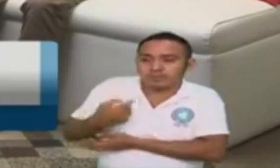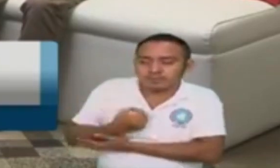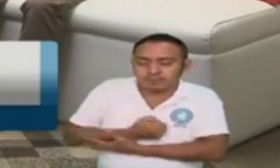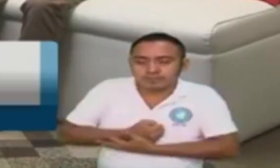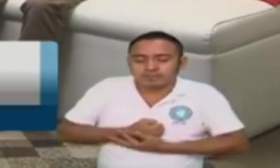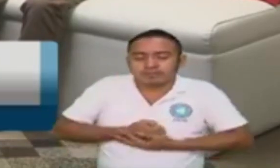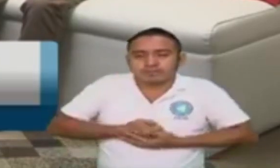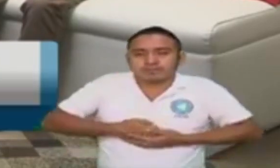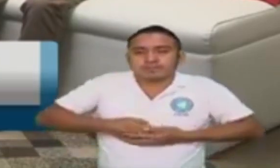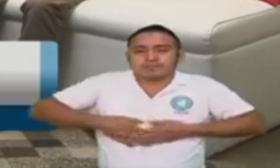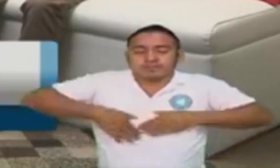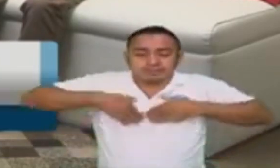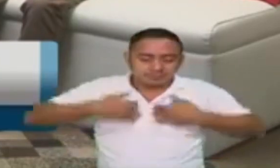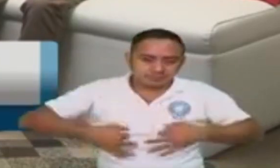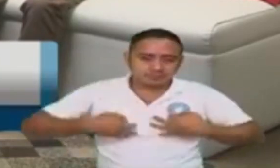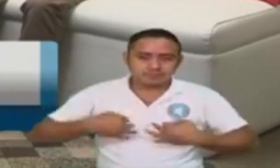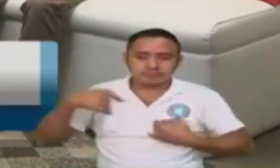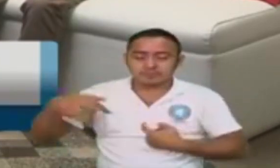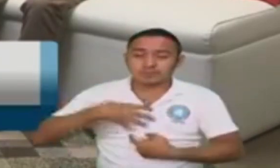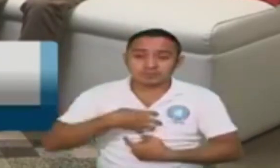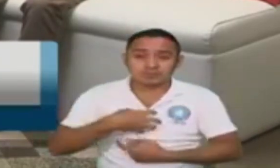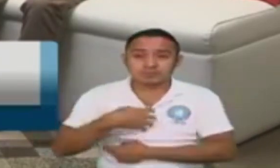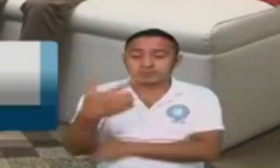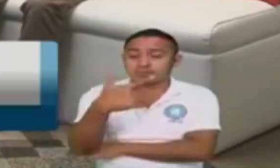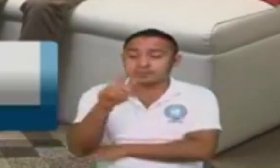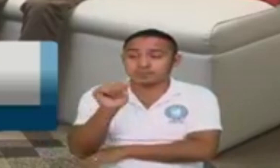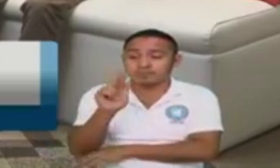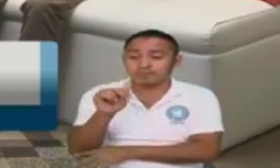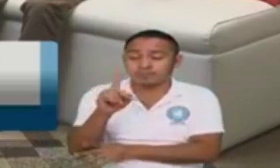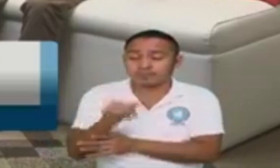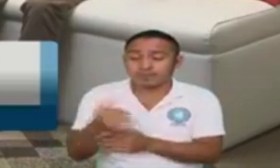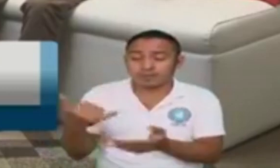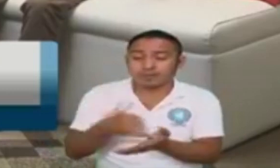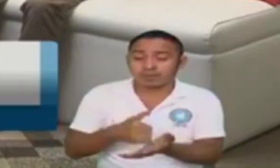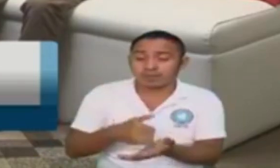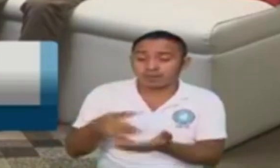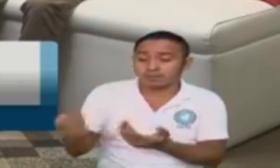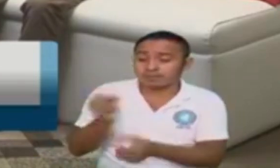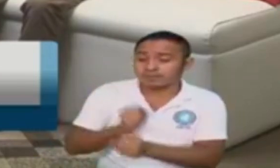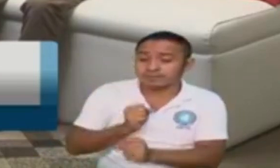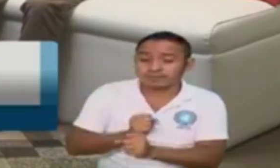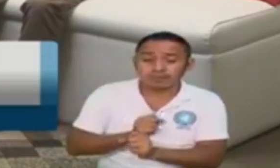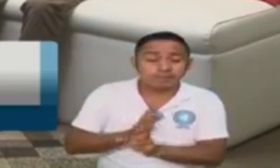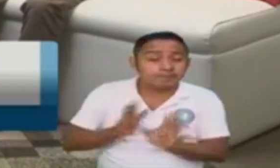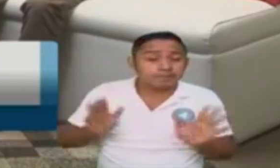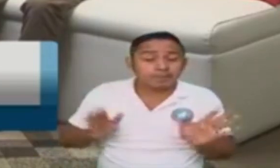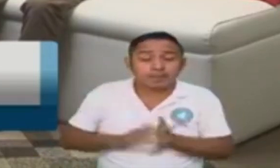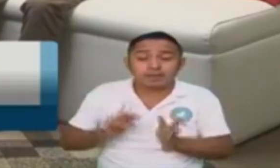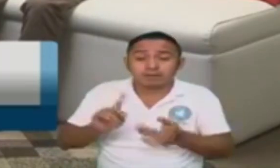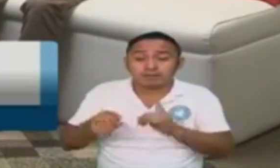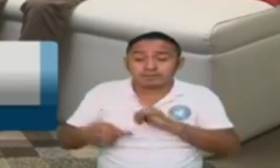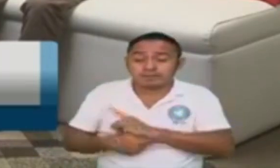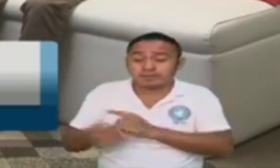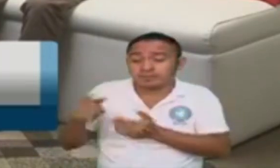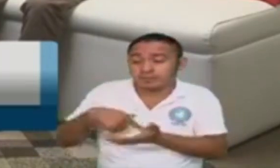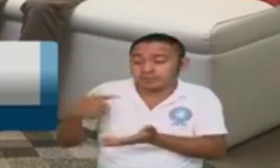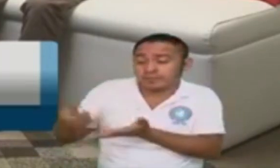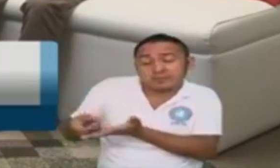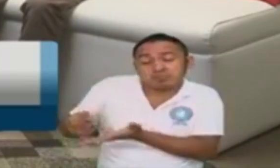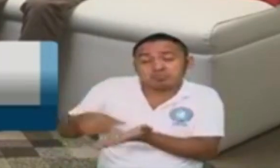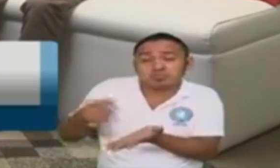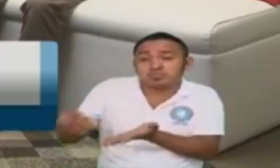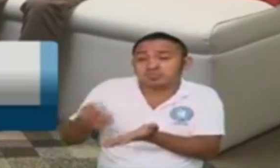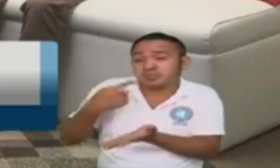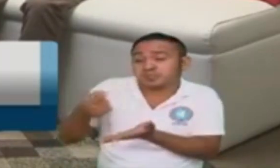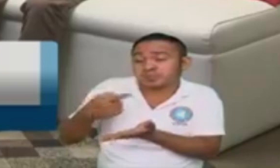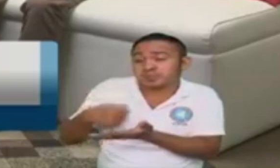para sustituir la función de la glándula. O sea, el déficit de funcionamiento de la glándula se sustituye con hormona tomada. ¿Y